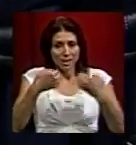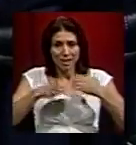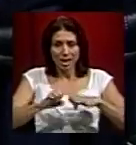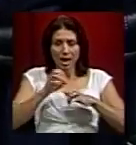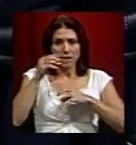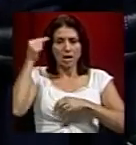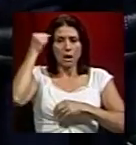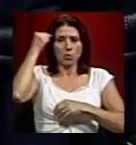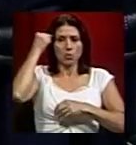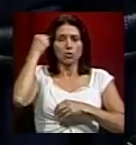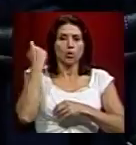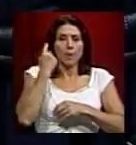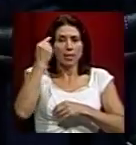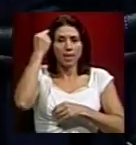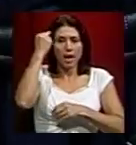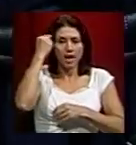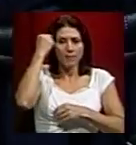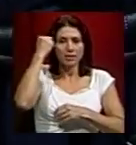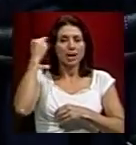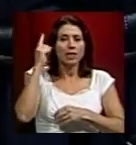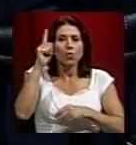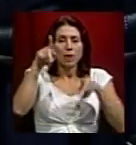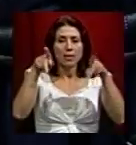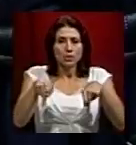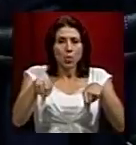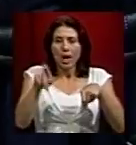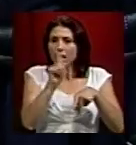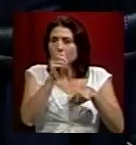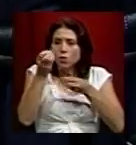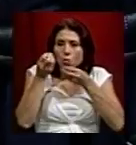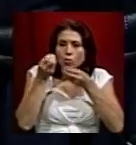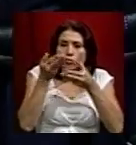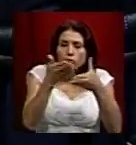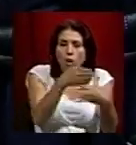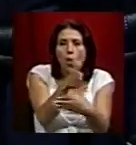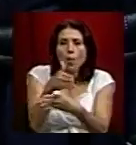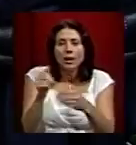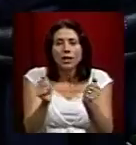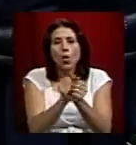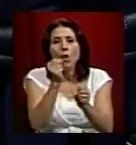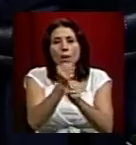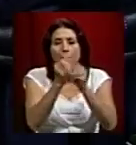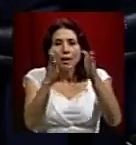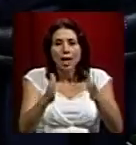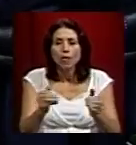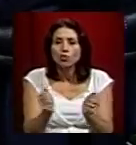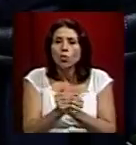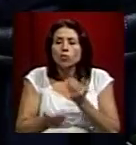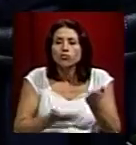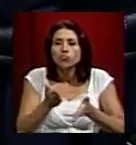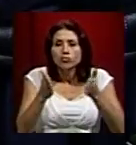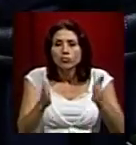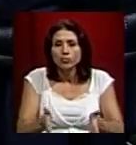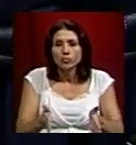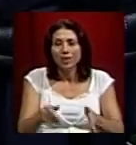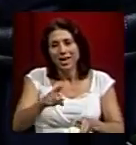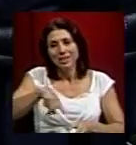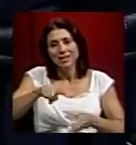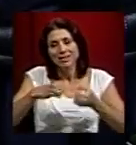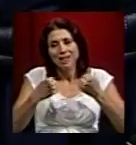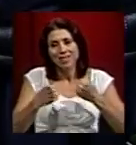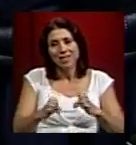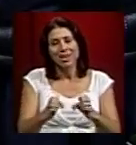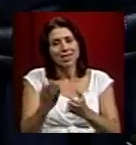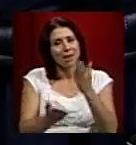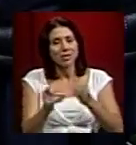individuo y no lo comparte con quienes son sus empleados, sus ejecutivos principales, sus colaboradores, esa estrategia probablemente